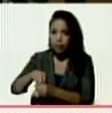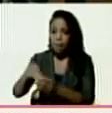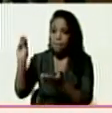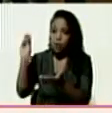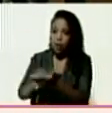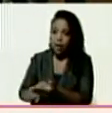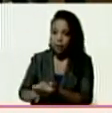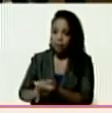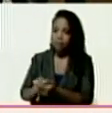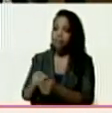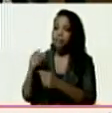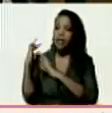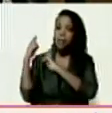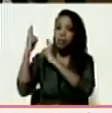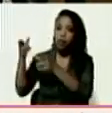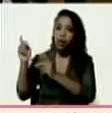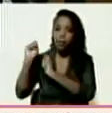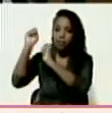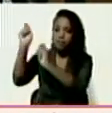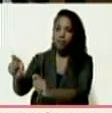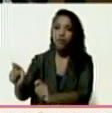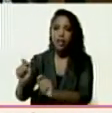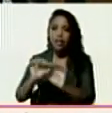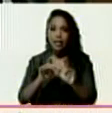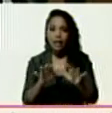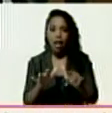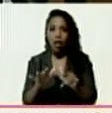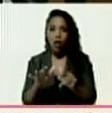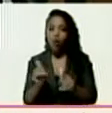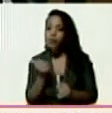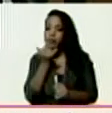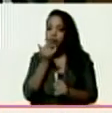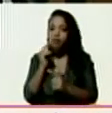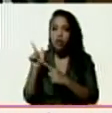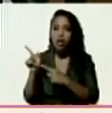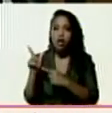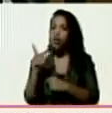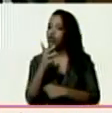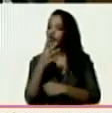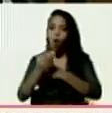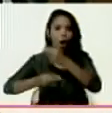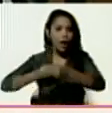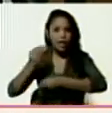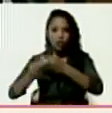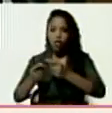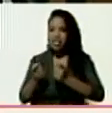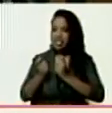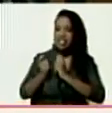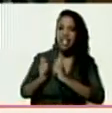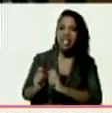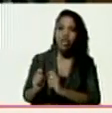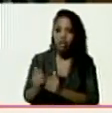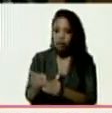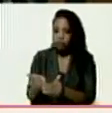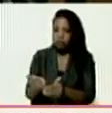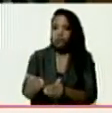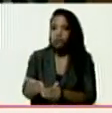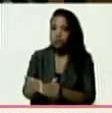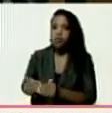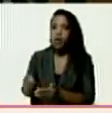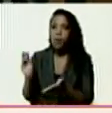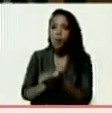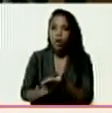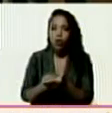supuesto, al secretario accidental, no lo hizo, tratando de retrasar y de boicotear lo que está